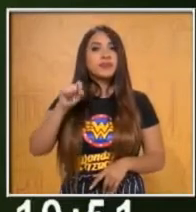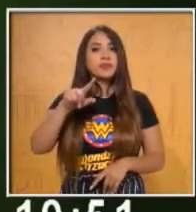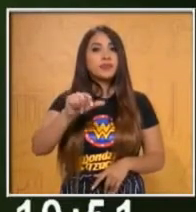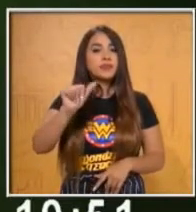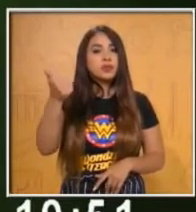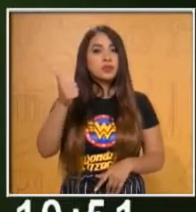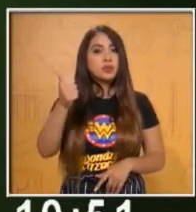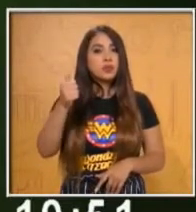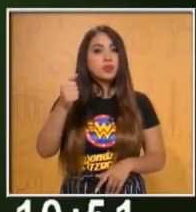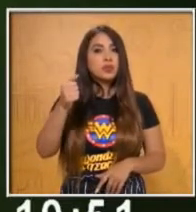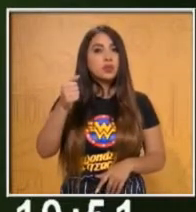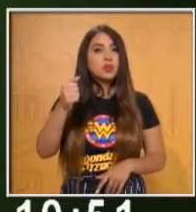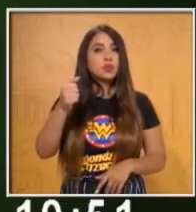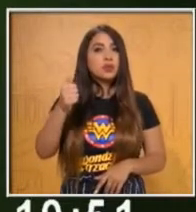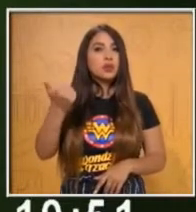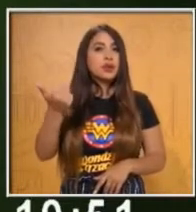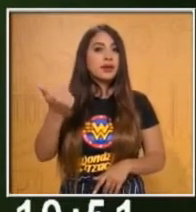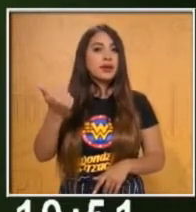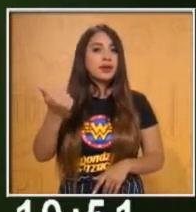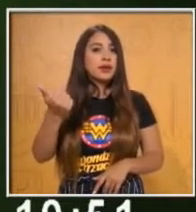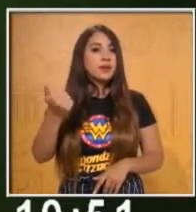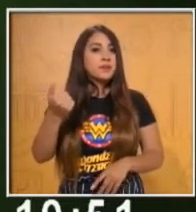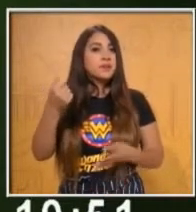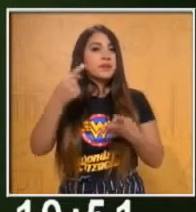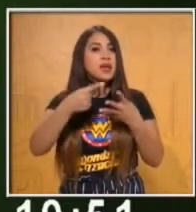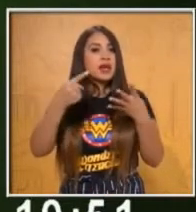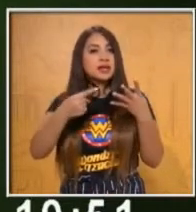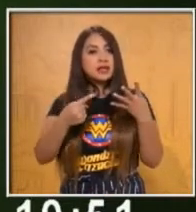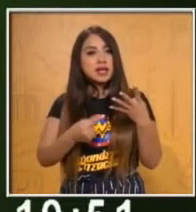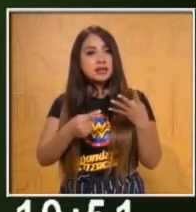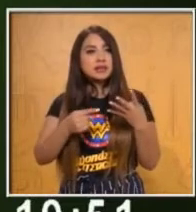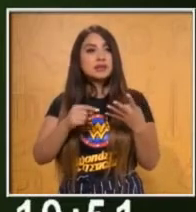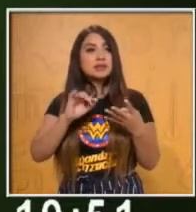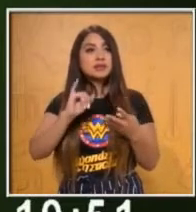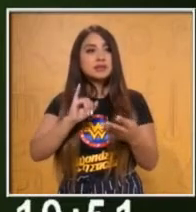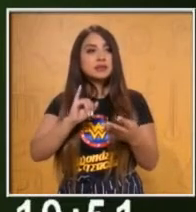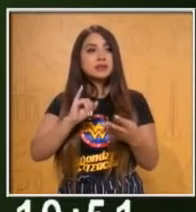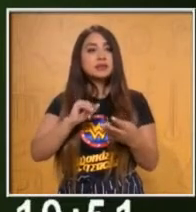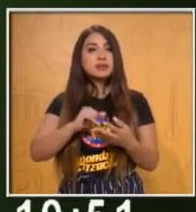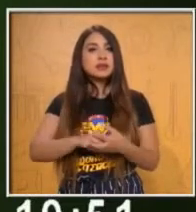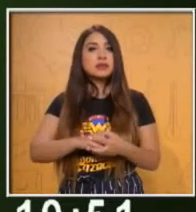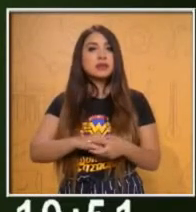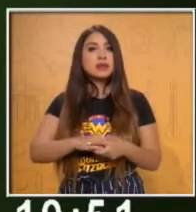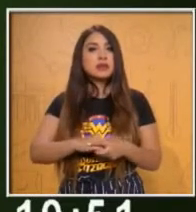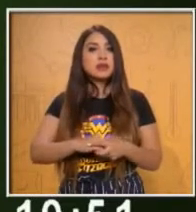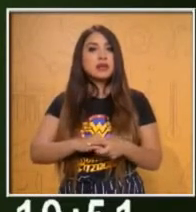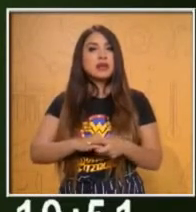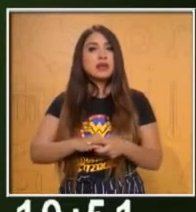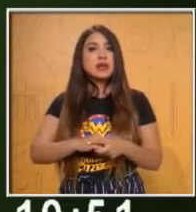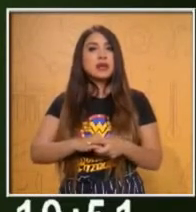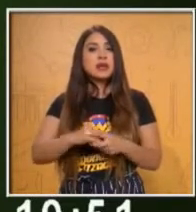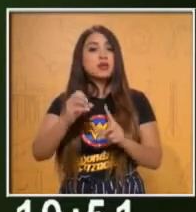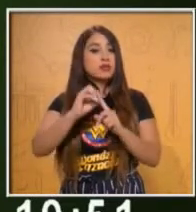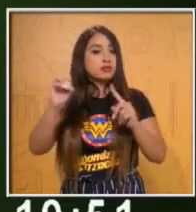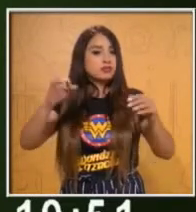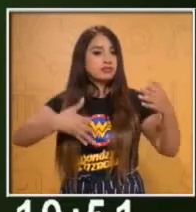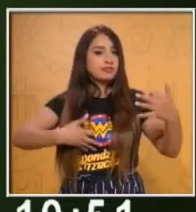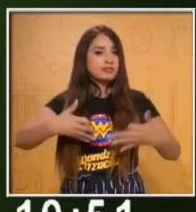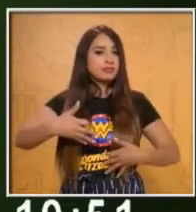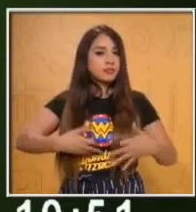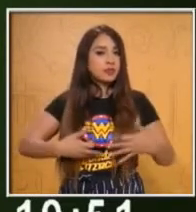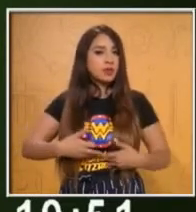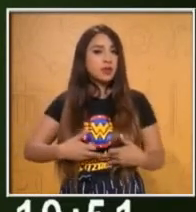que también viene en nuestra obra de teatro, que es el guión. El